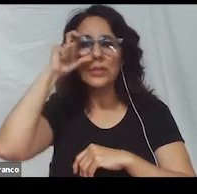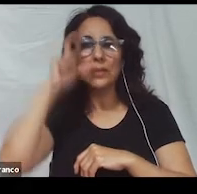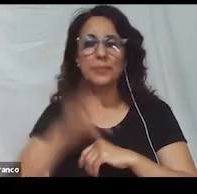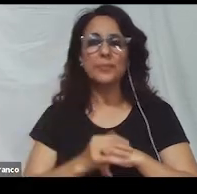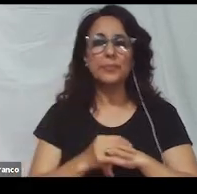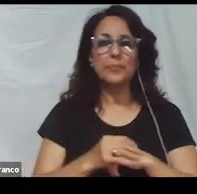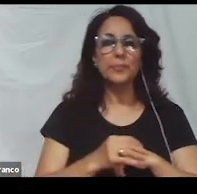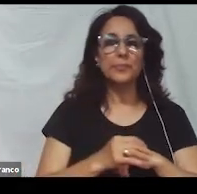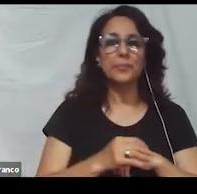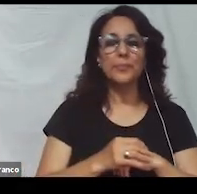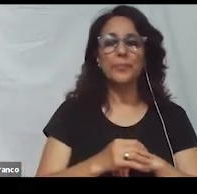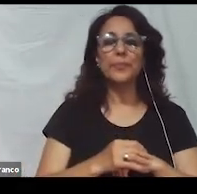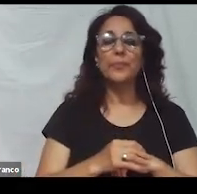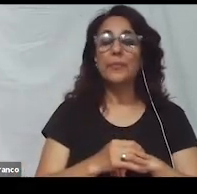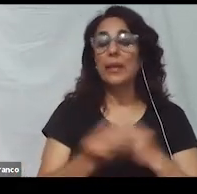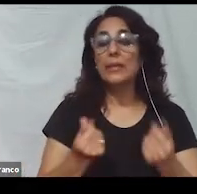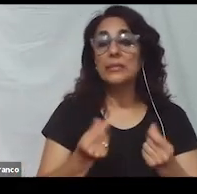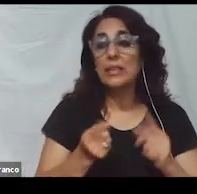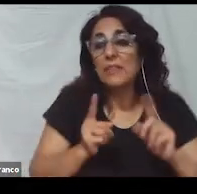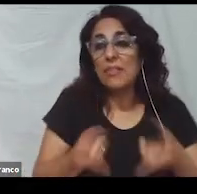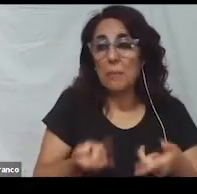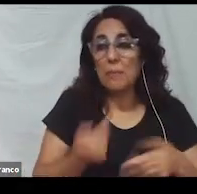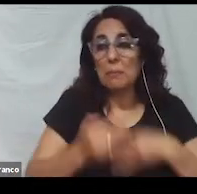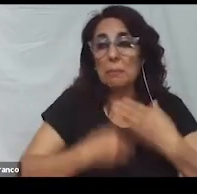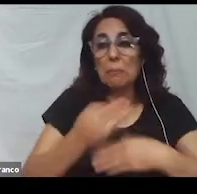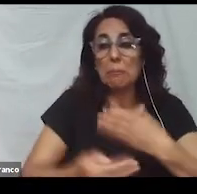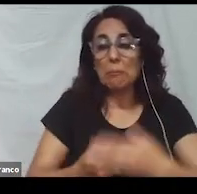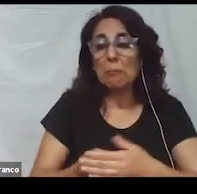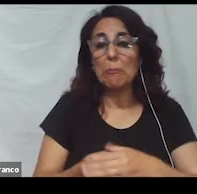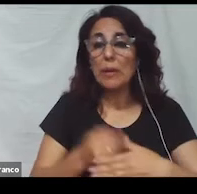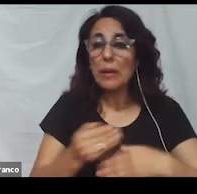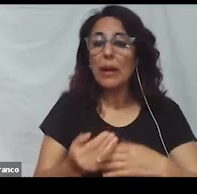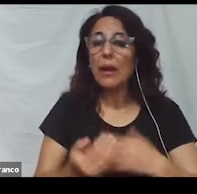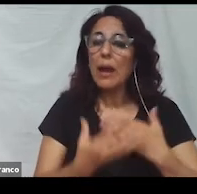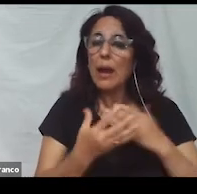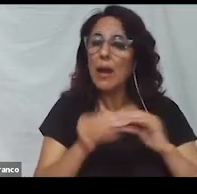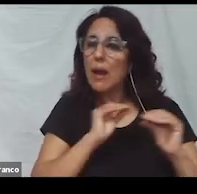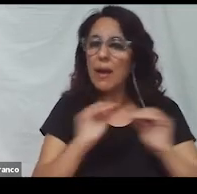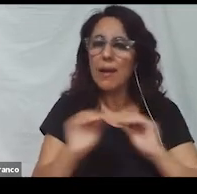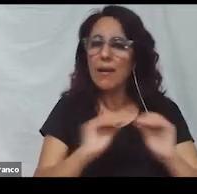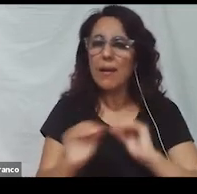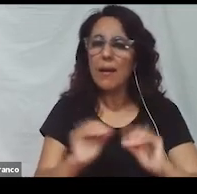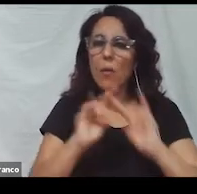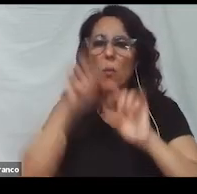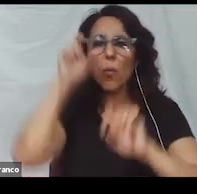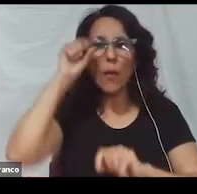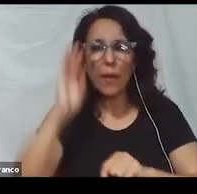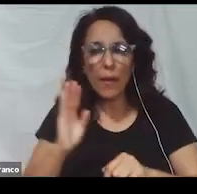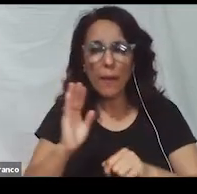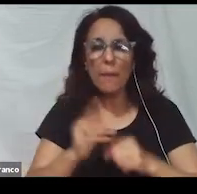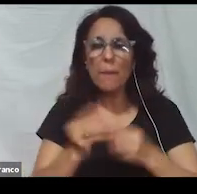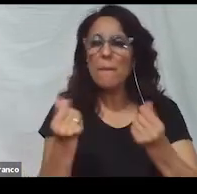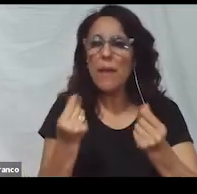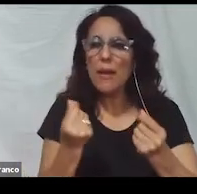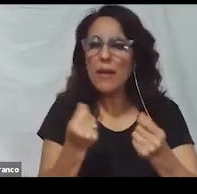una evaluación de lo que van haciendo, sino también sirve para revisar la performance o carga de su web, validar